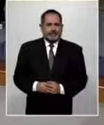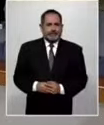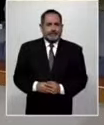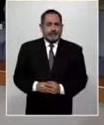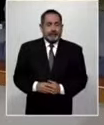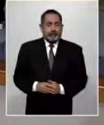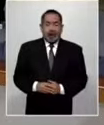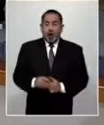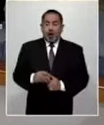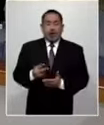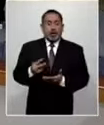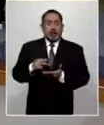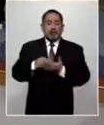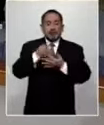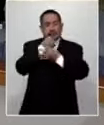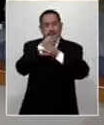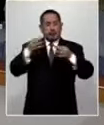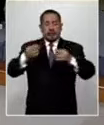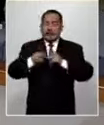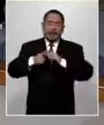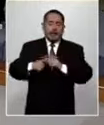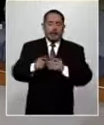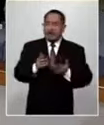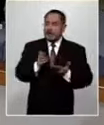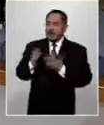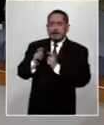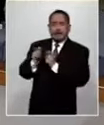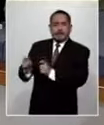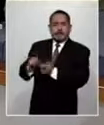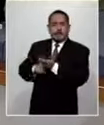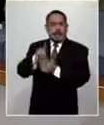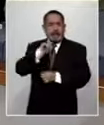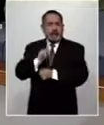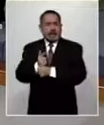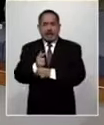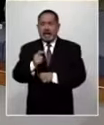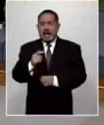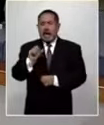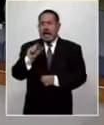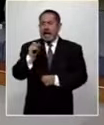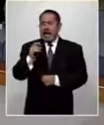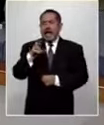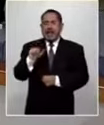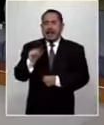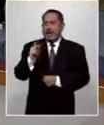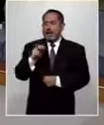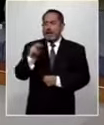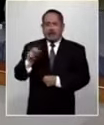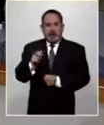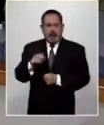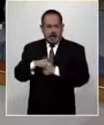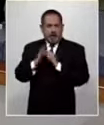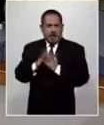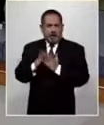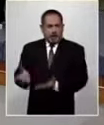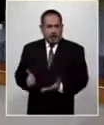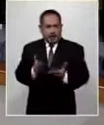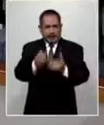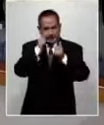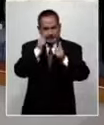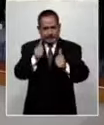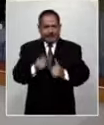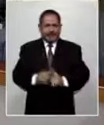Para dirigir un mensaje inicial tiene el uso de la voz la licenciada Alejandra Espitalier Peña. Por favor.